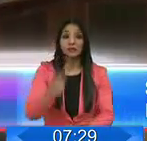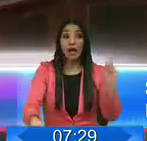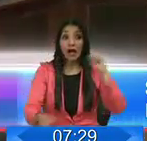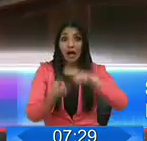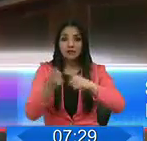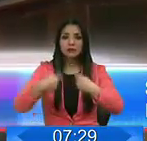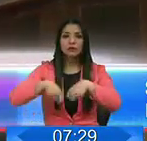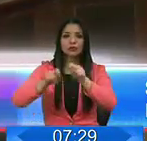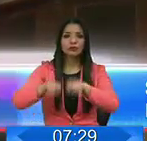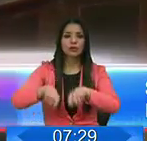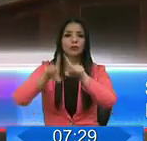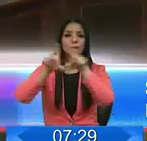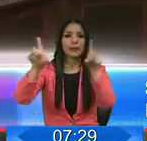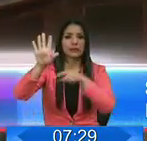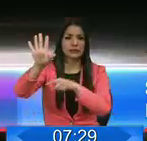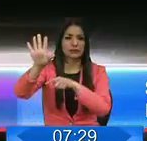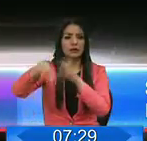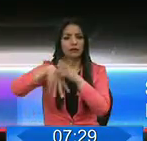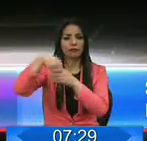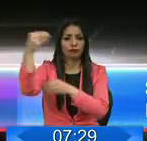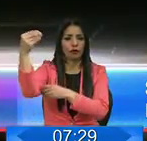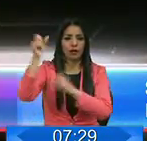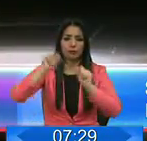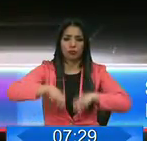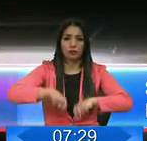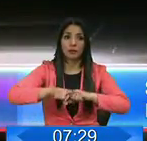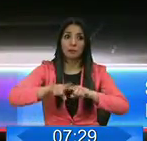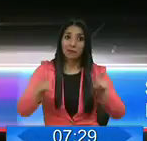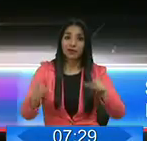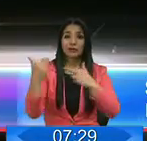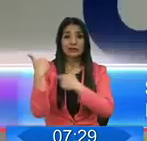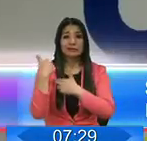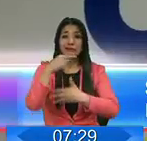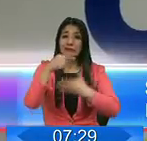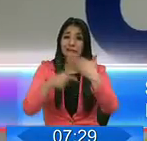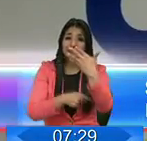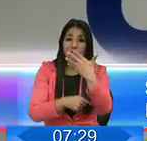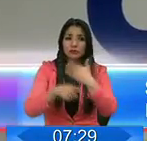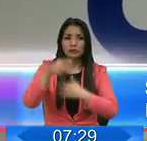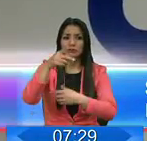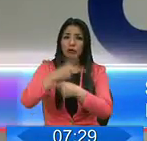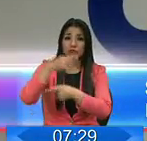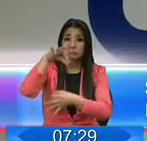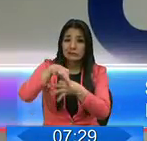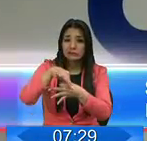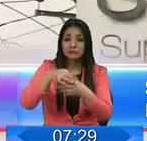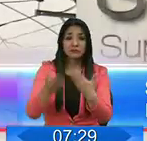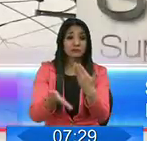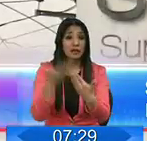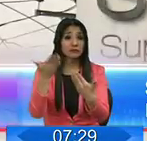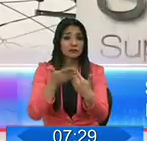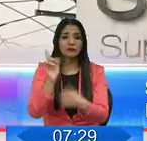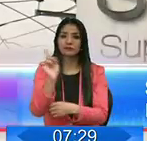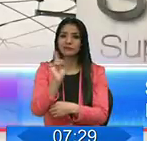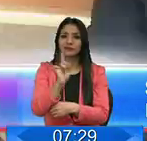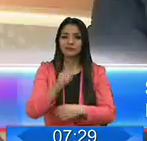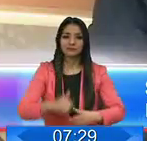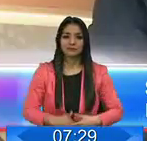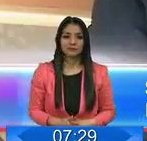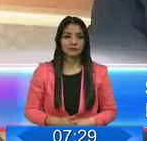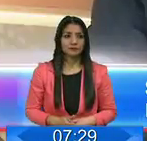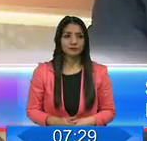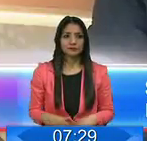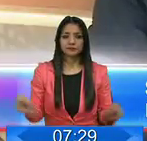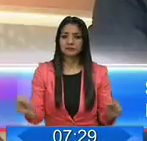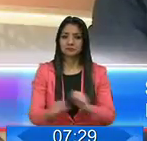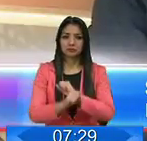con un proveedor externo. Sin embargo, suplir los requerimientos del poder electoral no sería tan sencillo para este organismo. Es imposible que lo